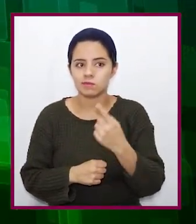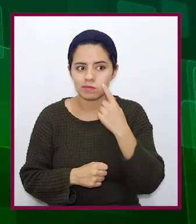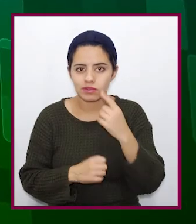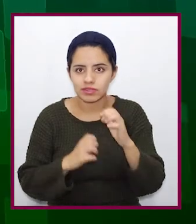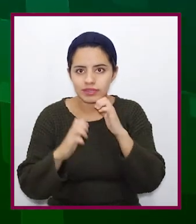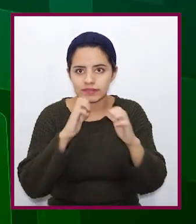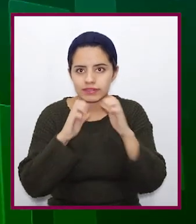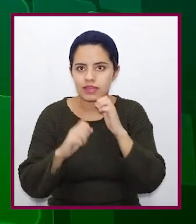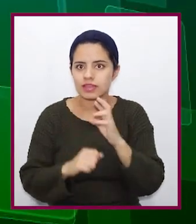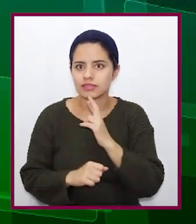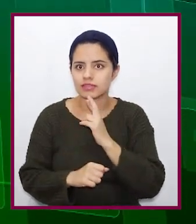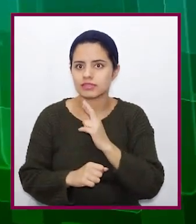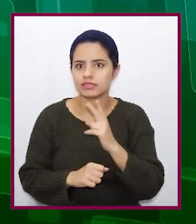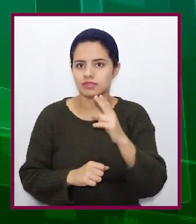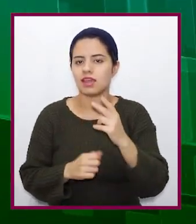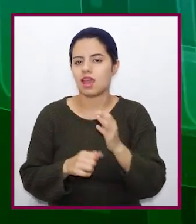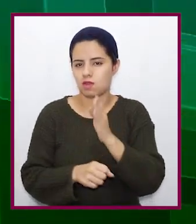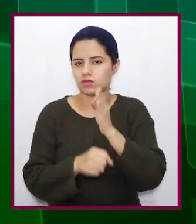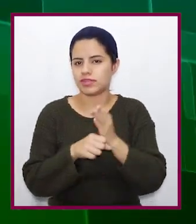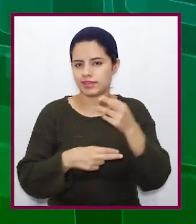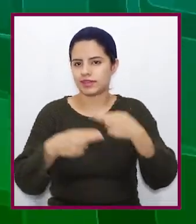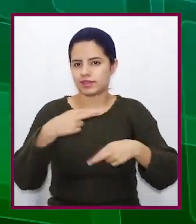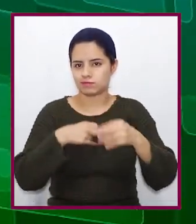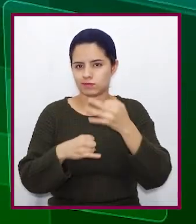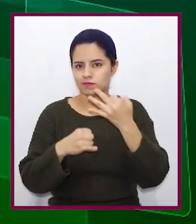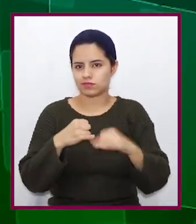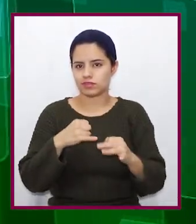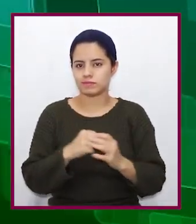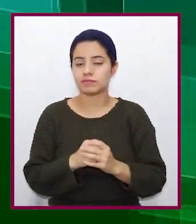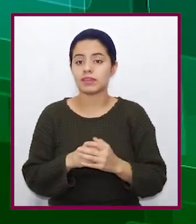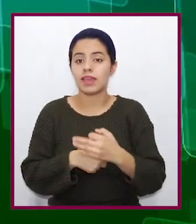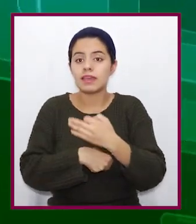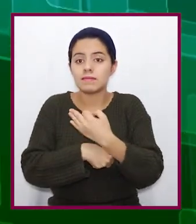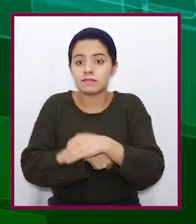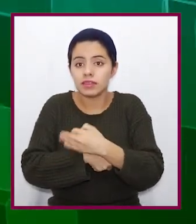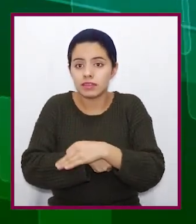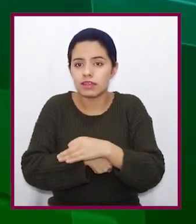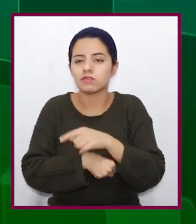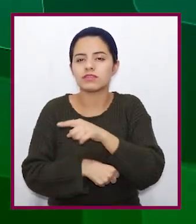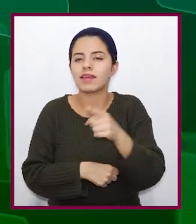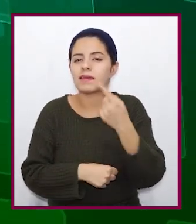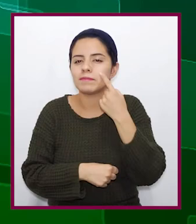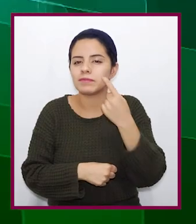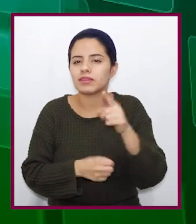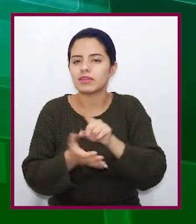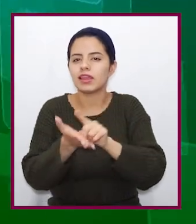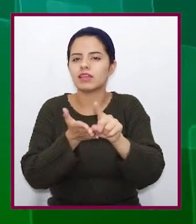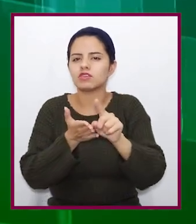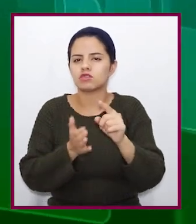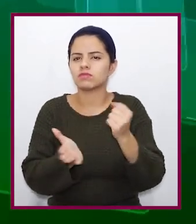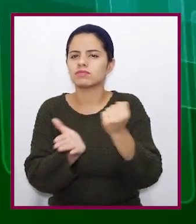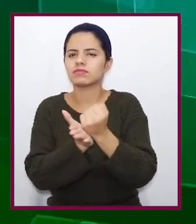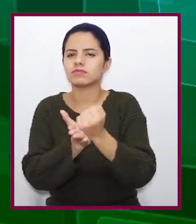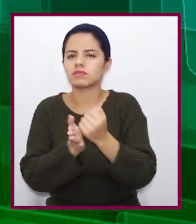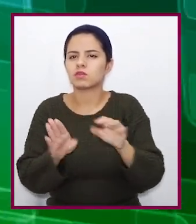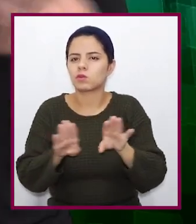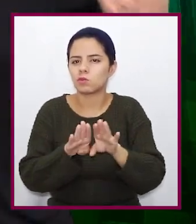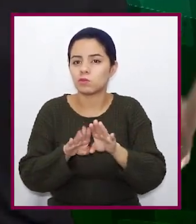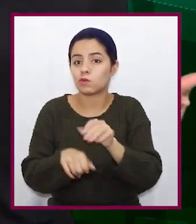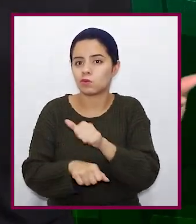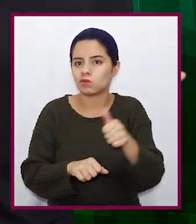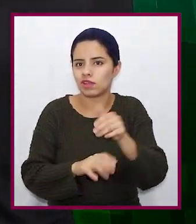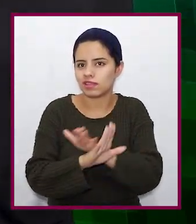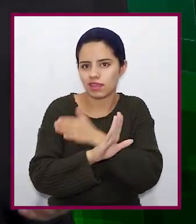entrevista. Ahorita regresamos a su conclusión. Mientras, veamos cómo poner en práctica estos derechos sin afectar a los demás.